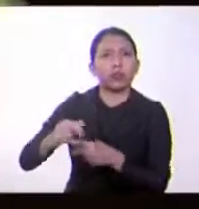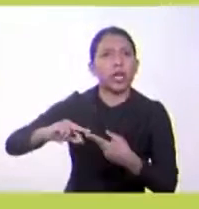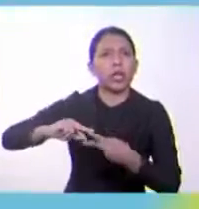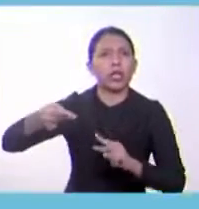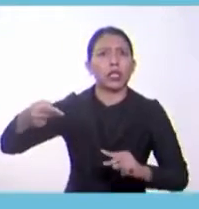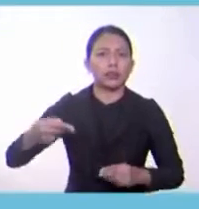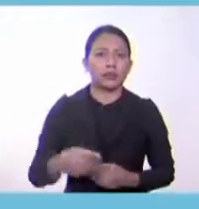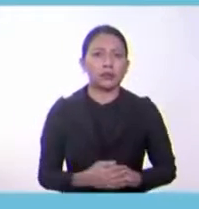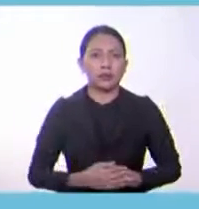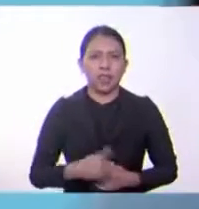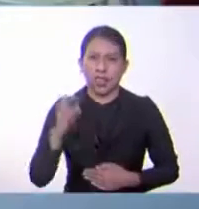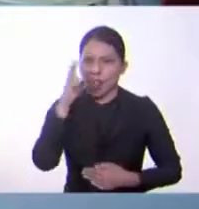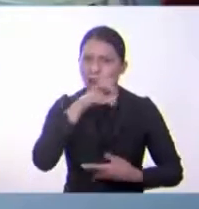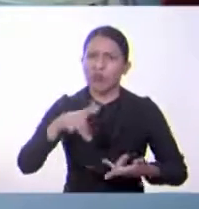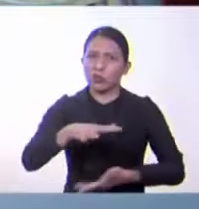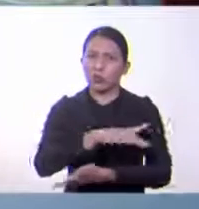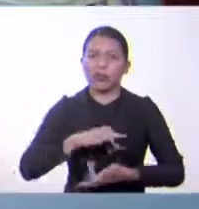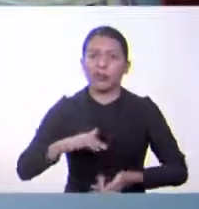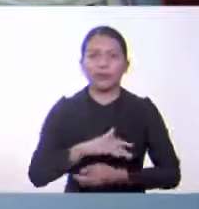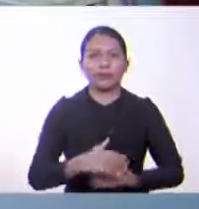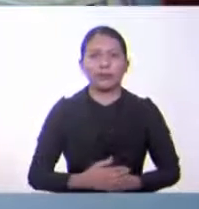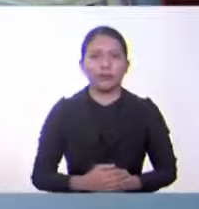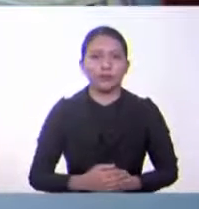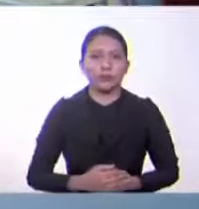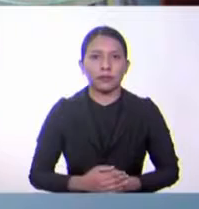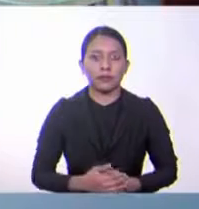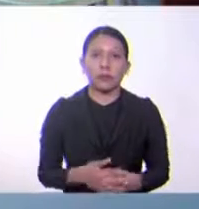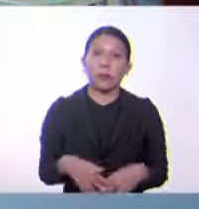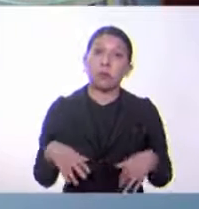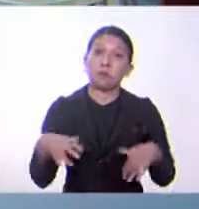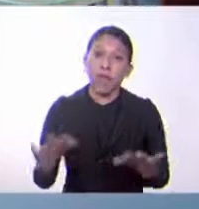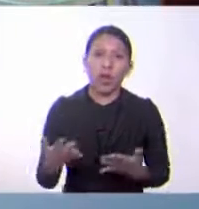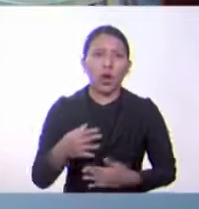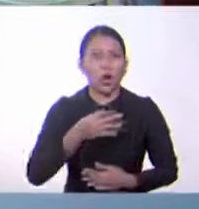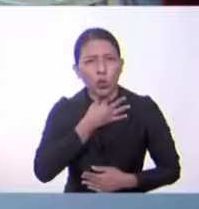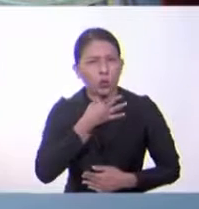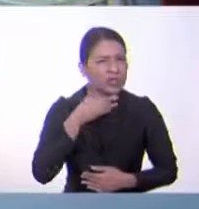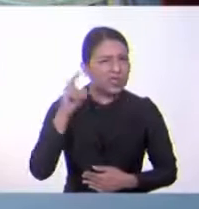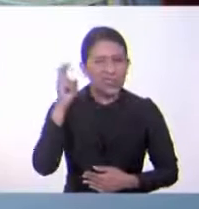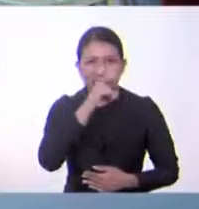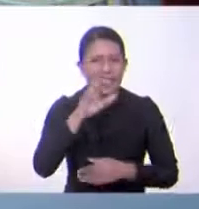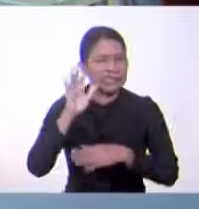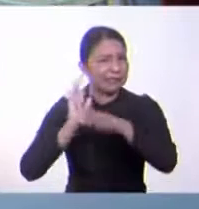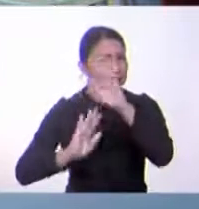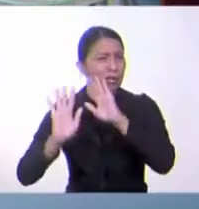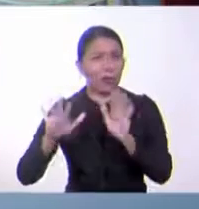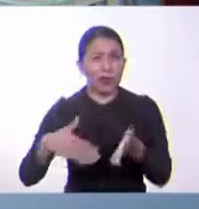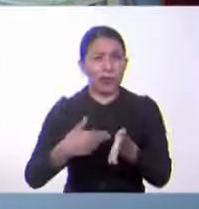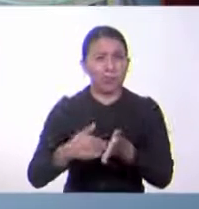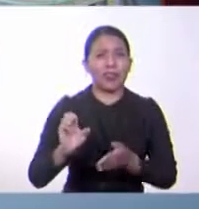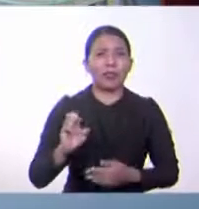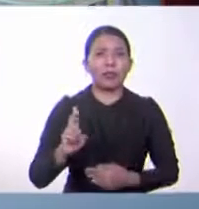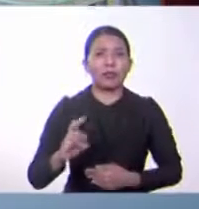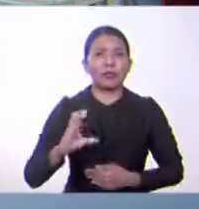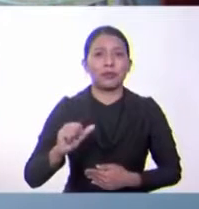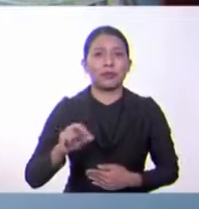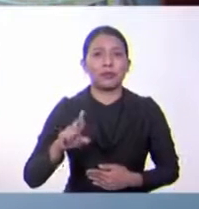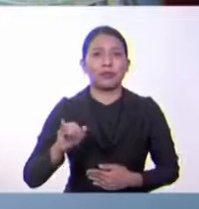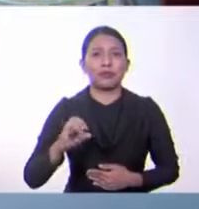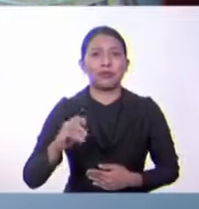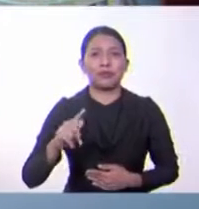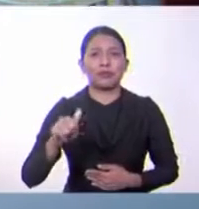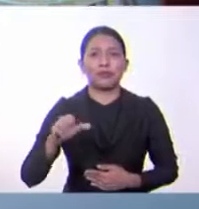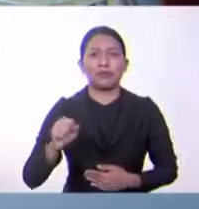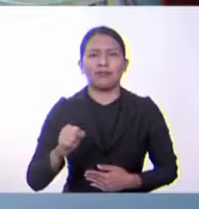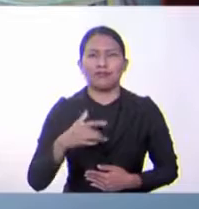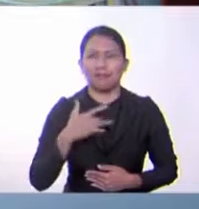Vaya, la curiosa historia de los eucariotas realmente parece como que si